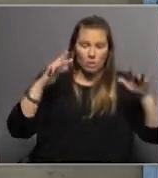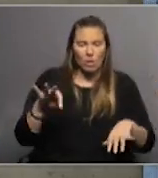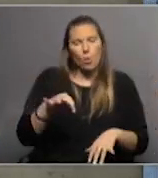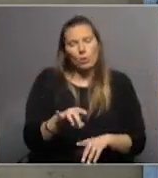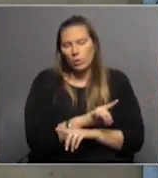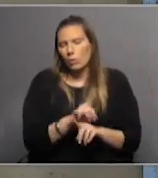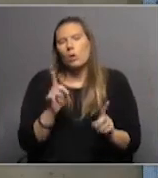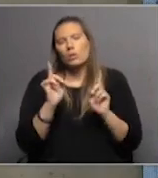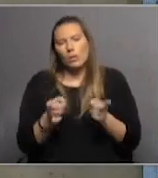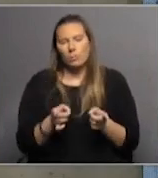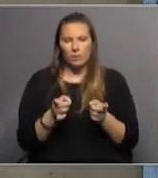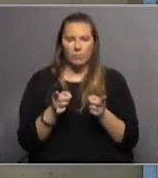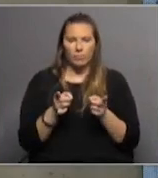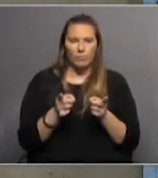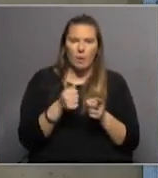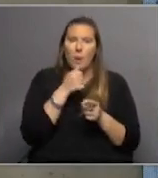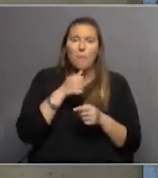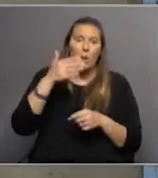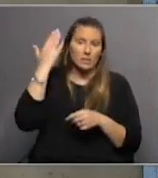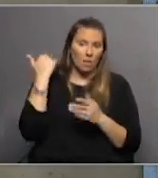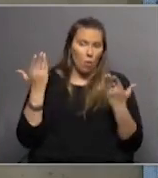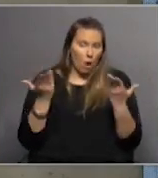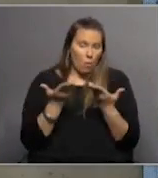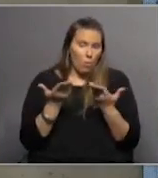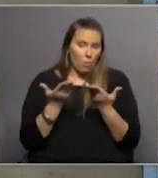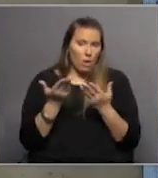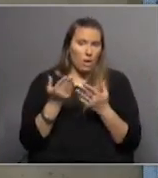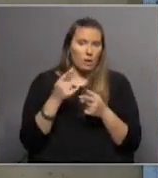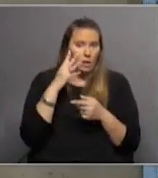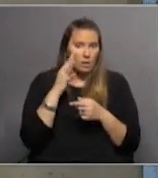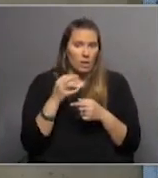también está el pasado reciente, que parece